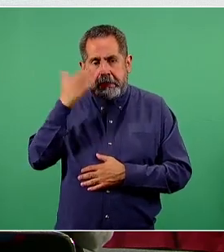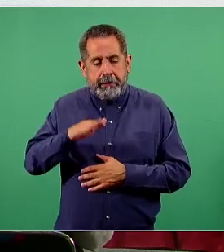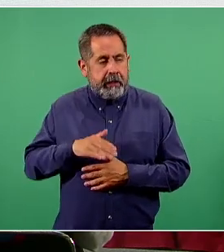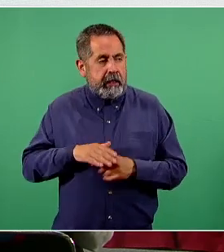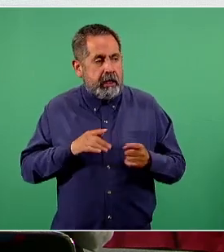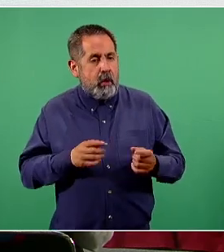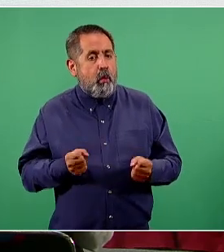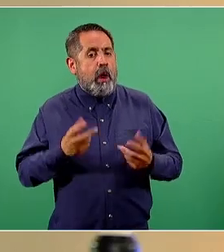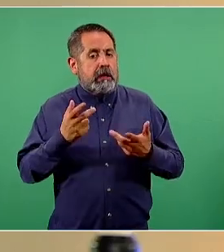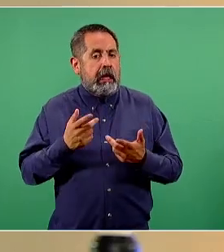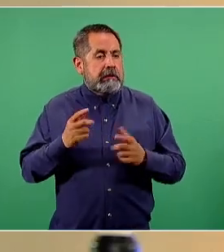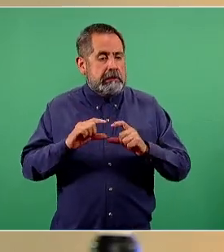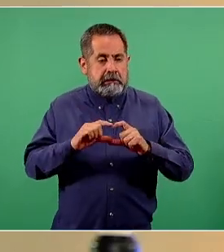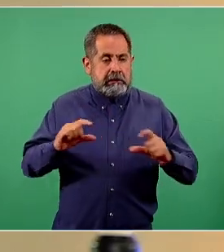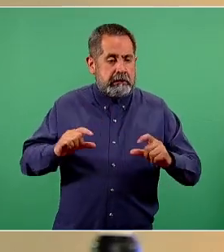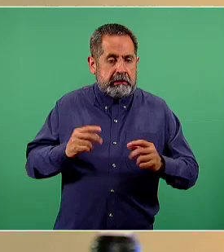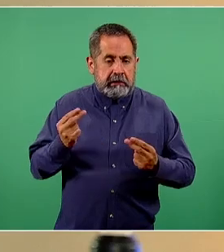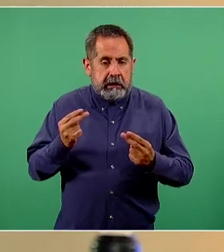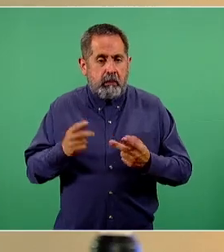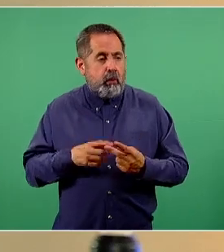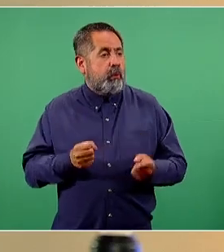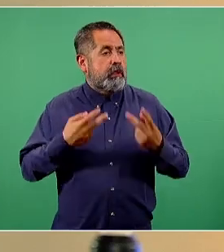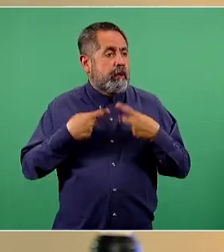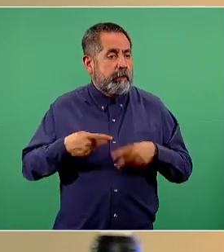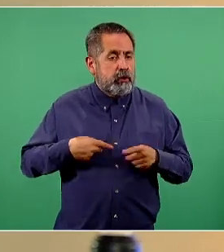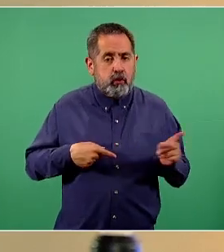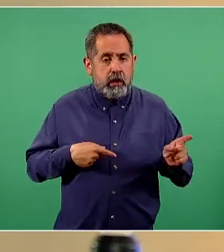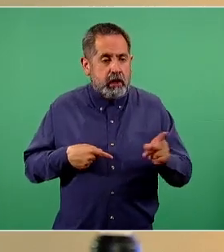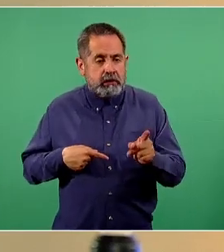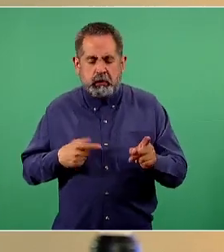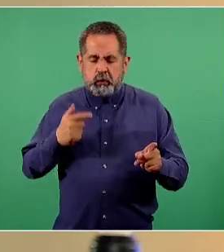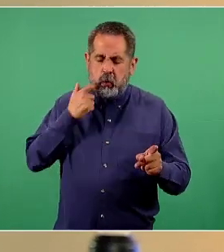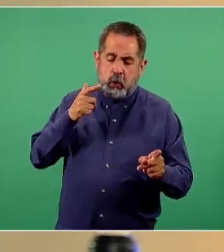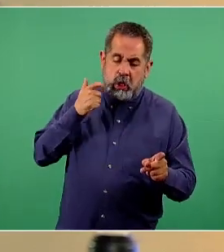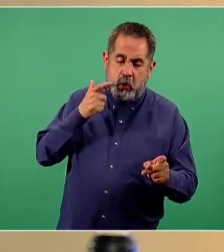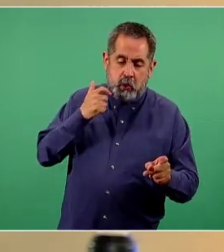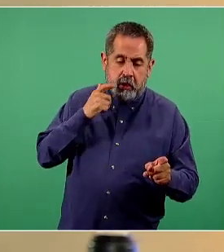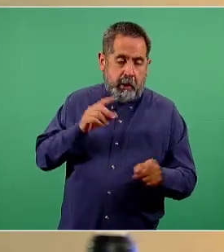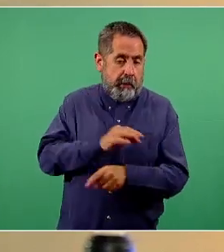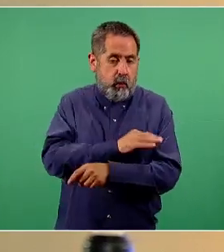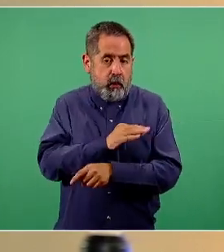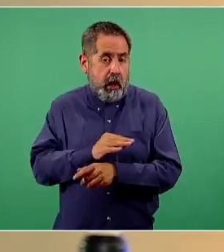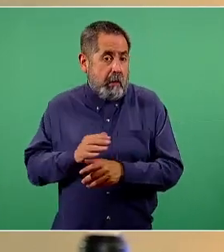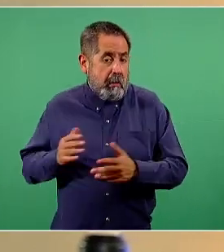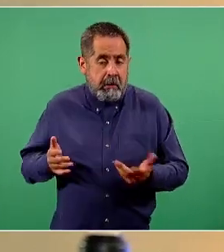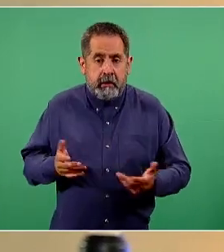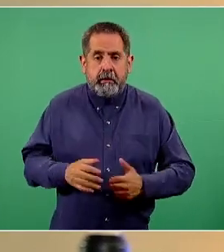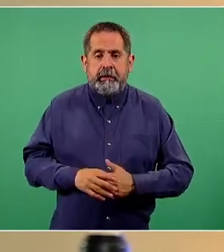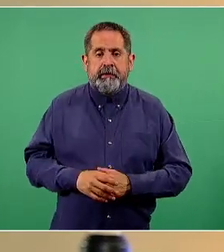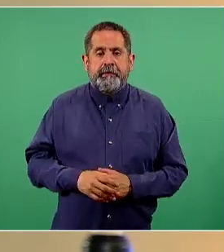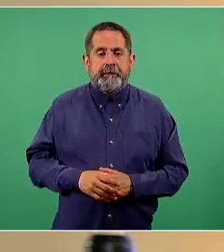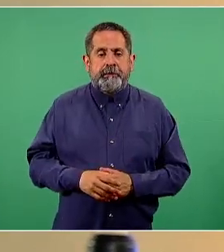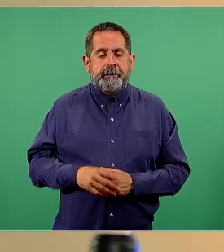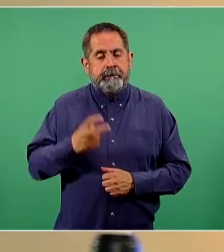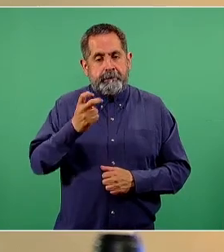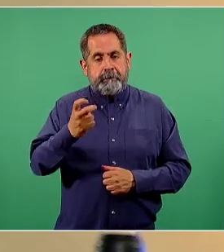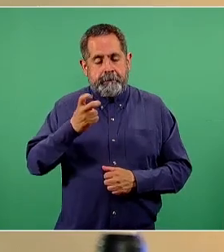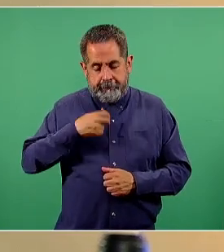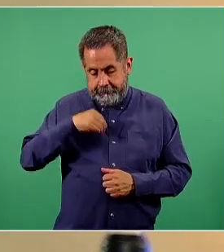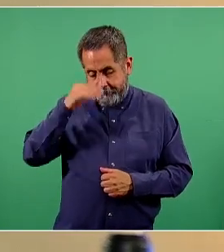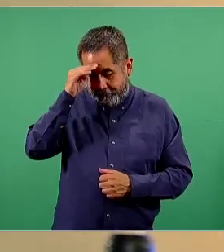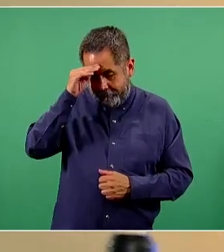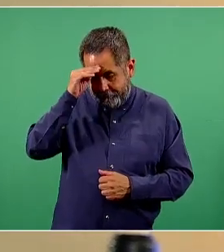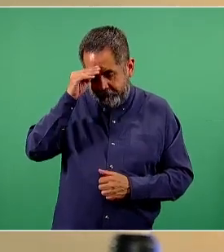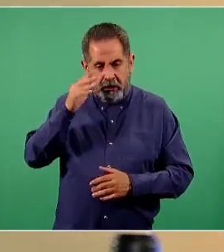expectativas teníamos sobre cuántas personas o qué porcentaje no querrían ser vacunadas en su momento. Esto es lo que nos ha